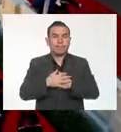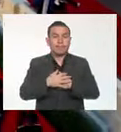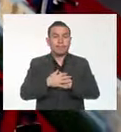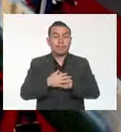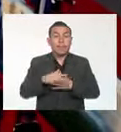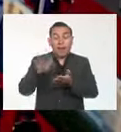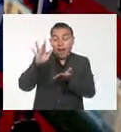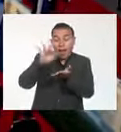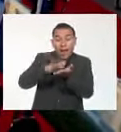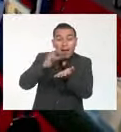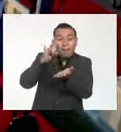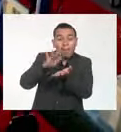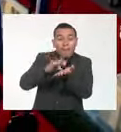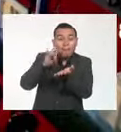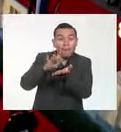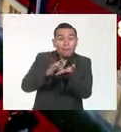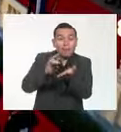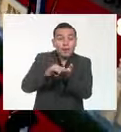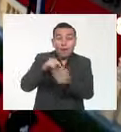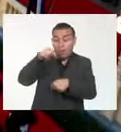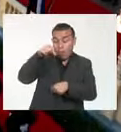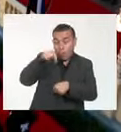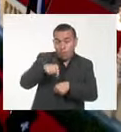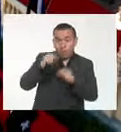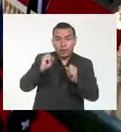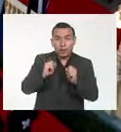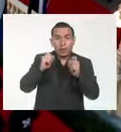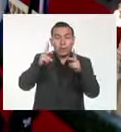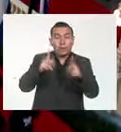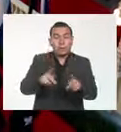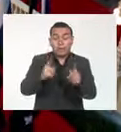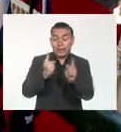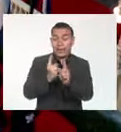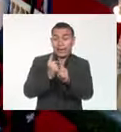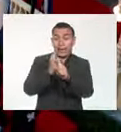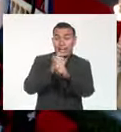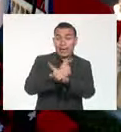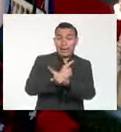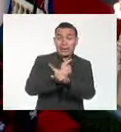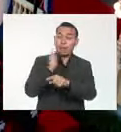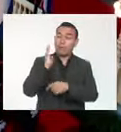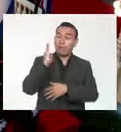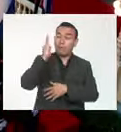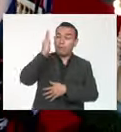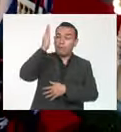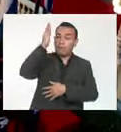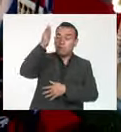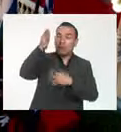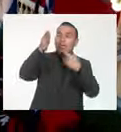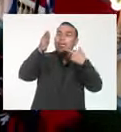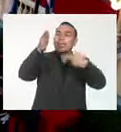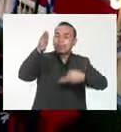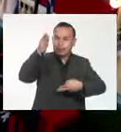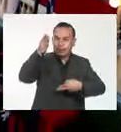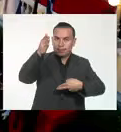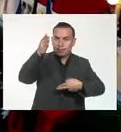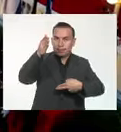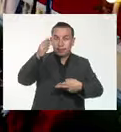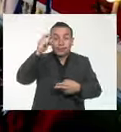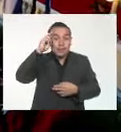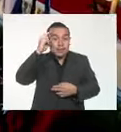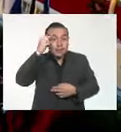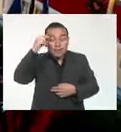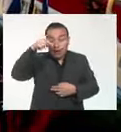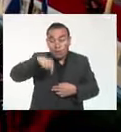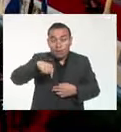que aprovechó esta oportunidad para transformar su destino para siempre. Este es un